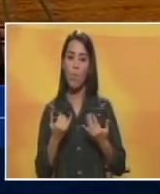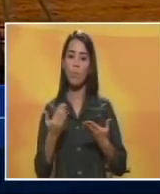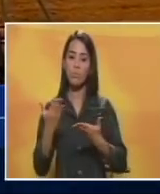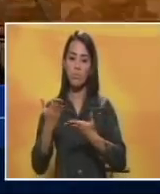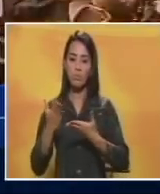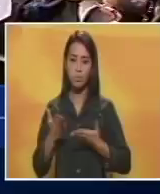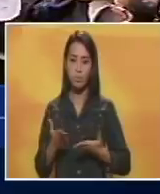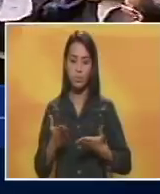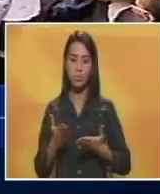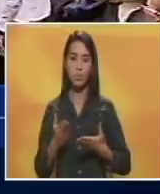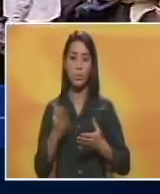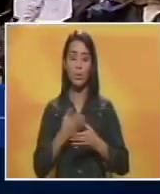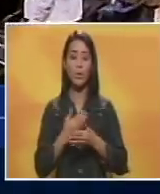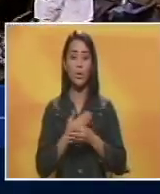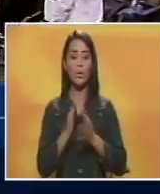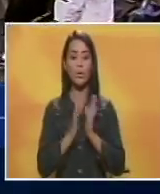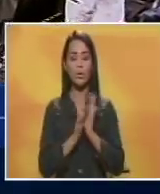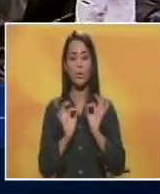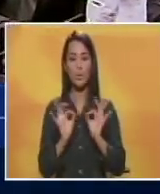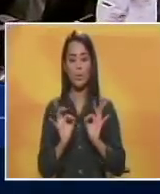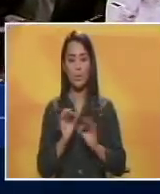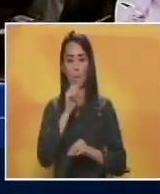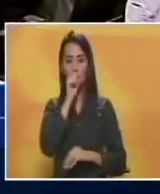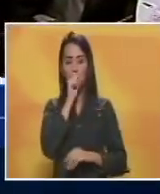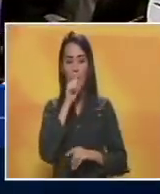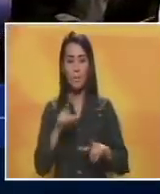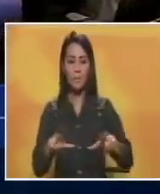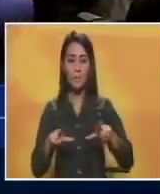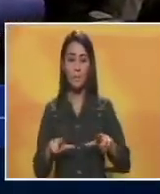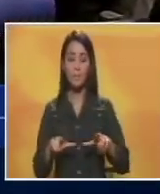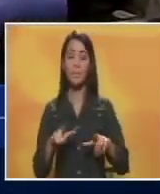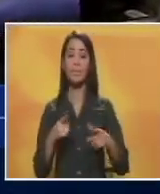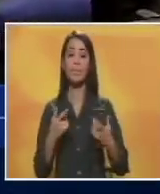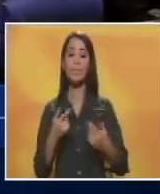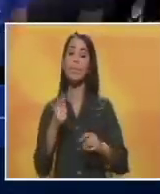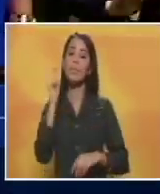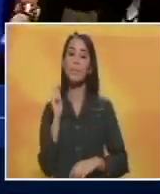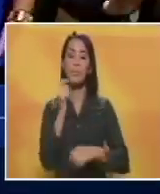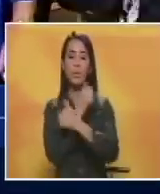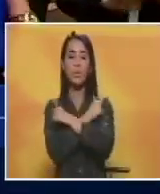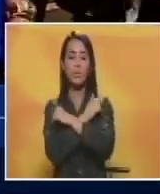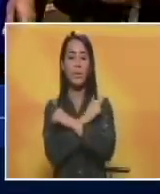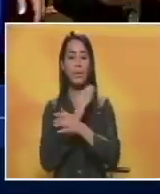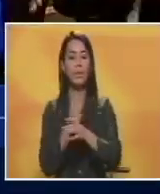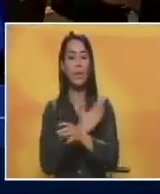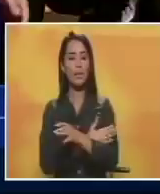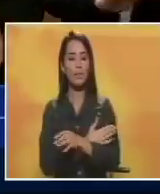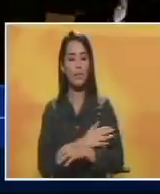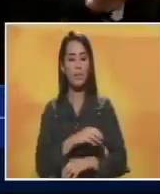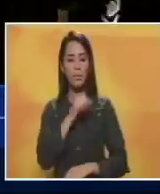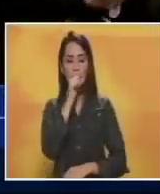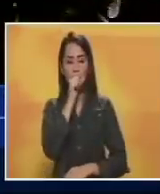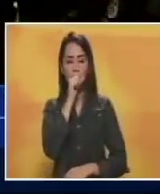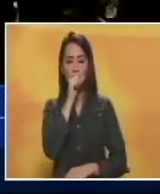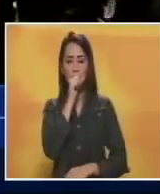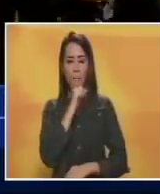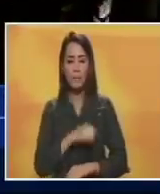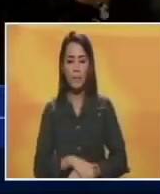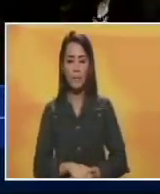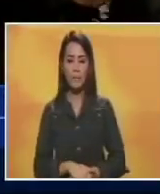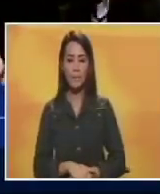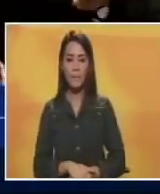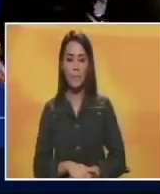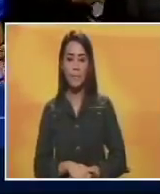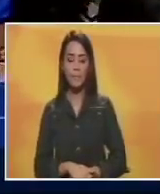la credencial de diputado suplente y antes también de que se diera la